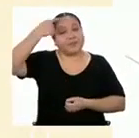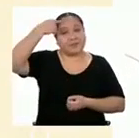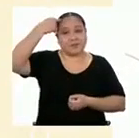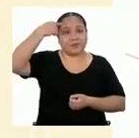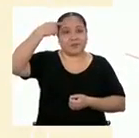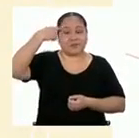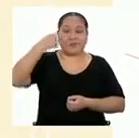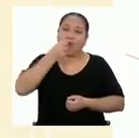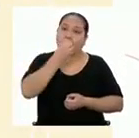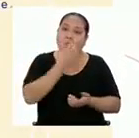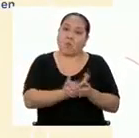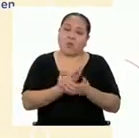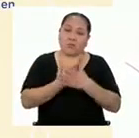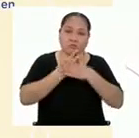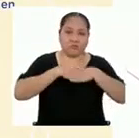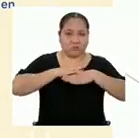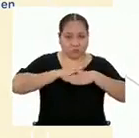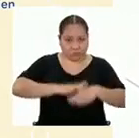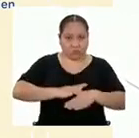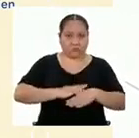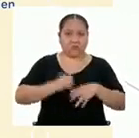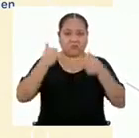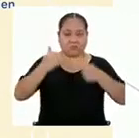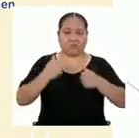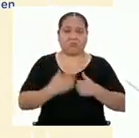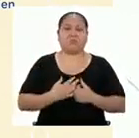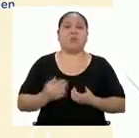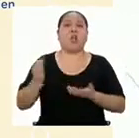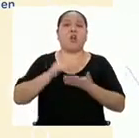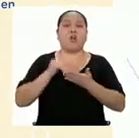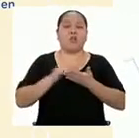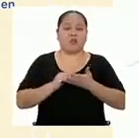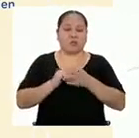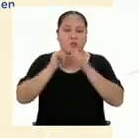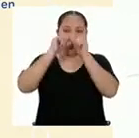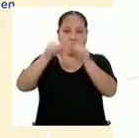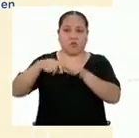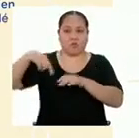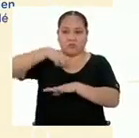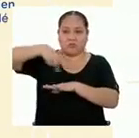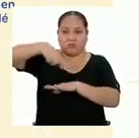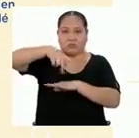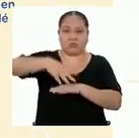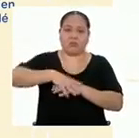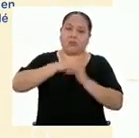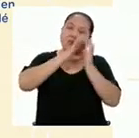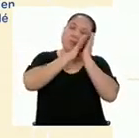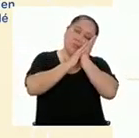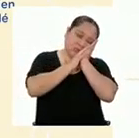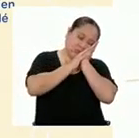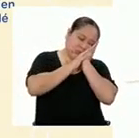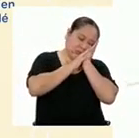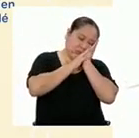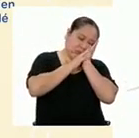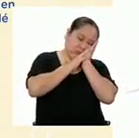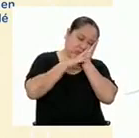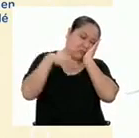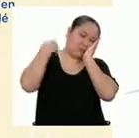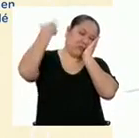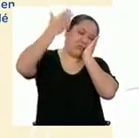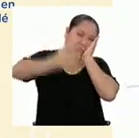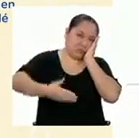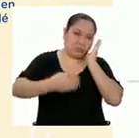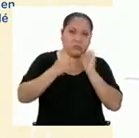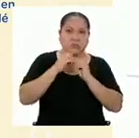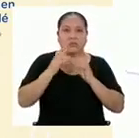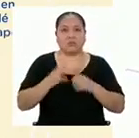pensé que un buen descanso vendría bien para reponer las energías y seguir con la aventura. Me quedé dormido hasta el día siguiente.